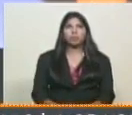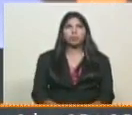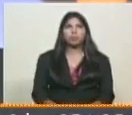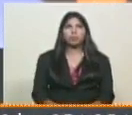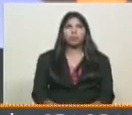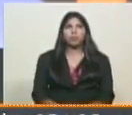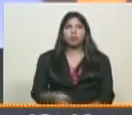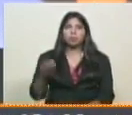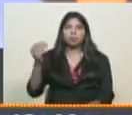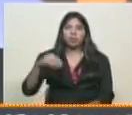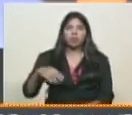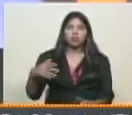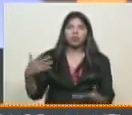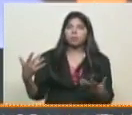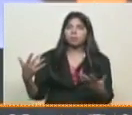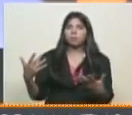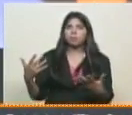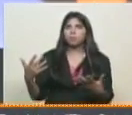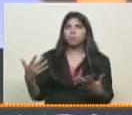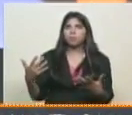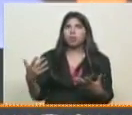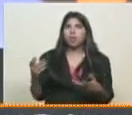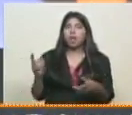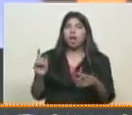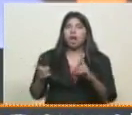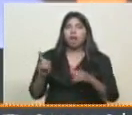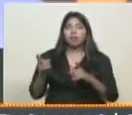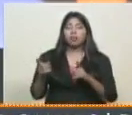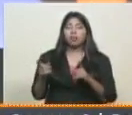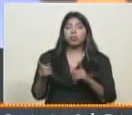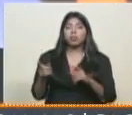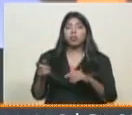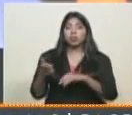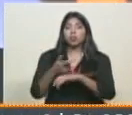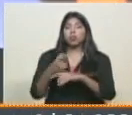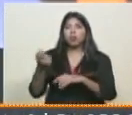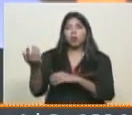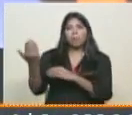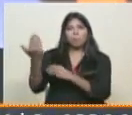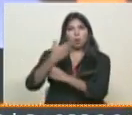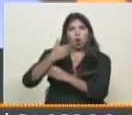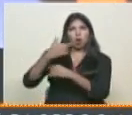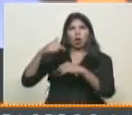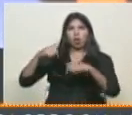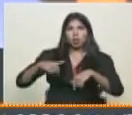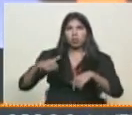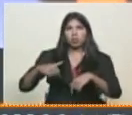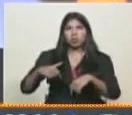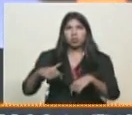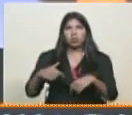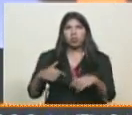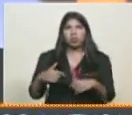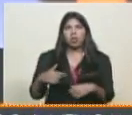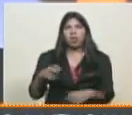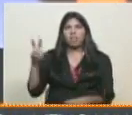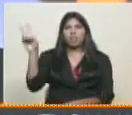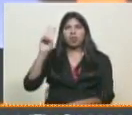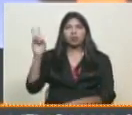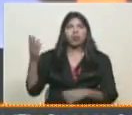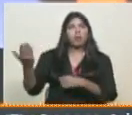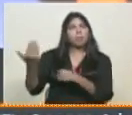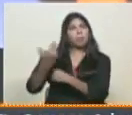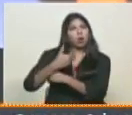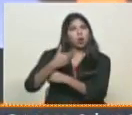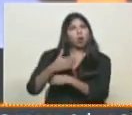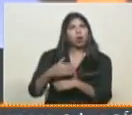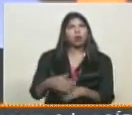un poquito más que la injerencia si se que de alguna manera indirecta estas sanciones que hemos visto hasta hace sobre venezuela es parte de